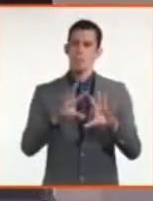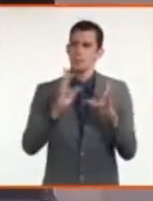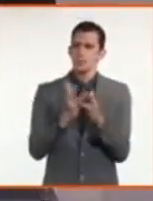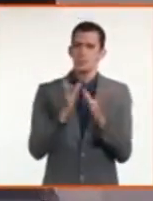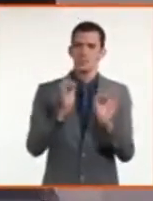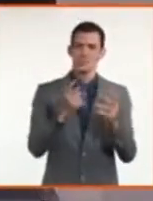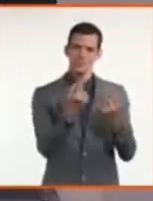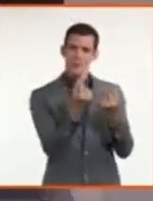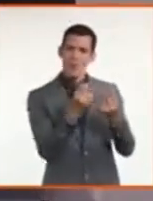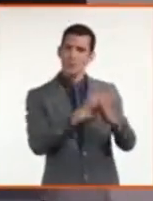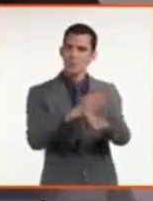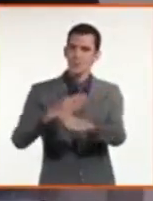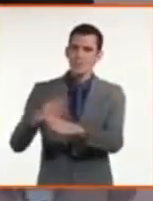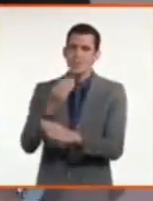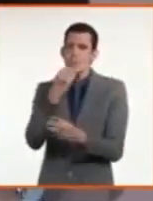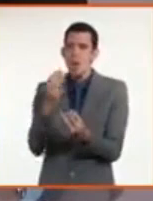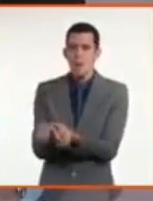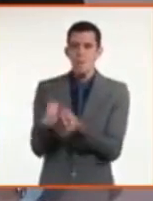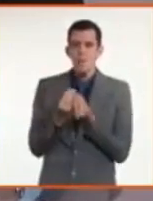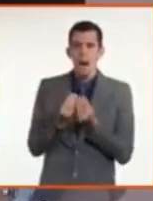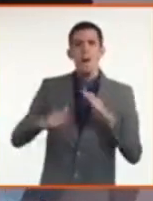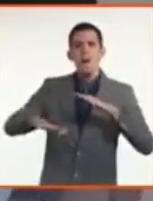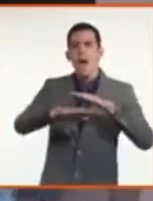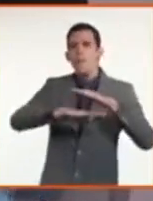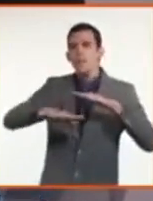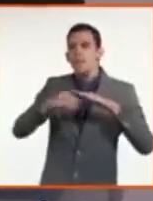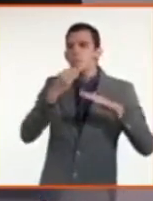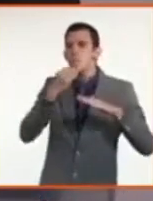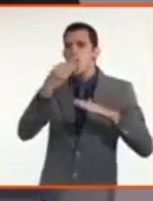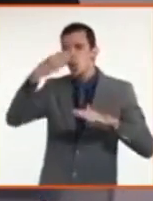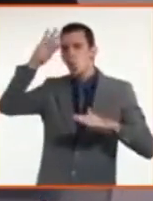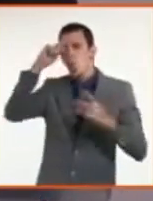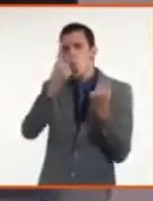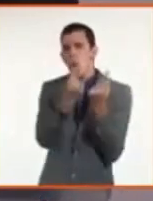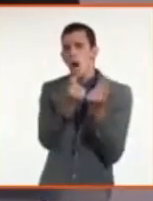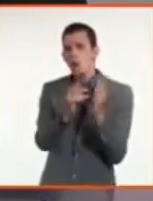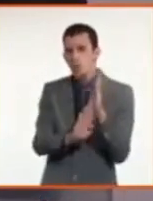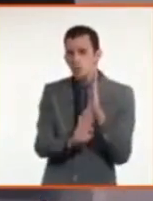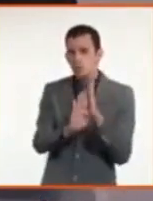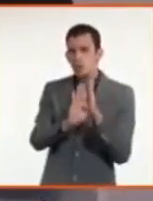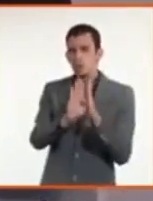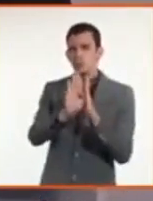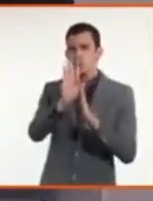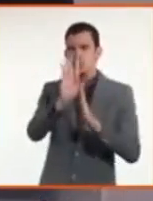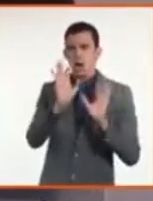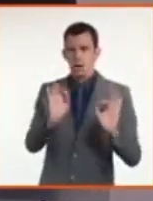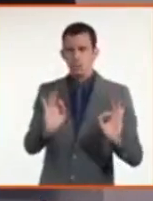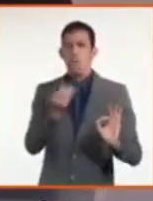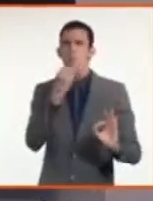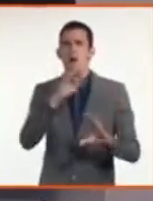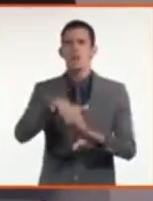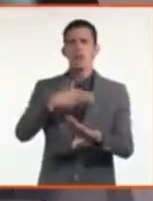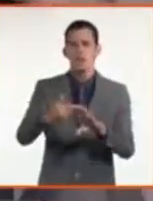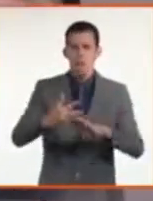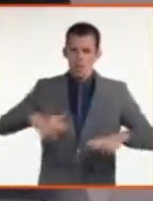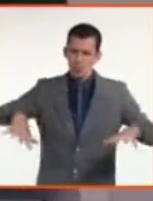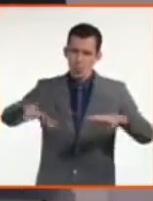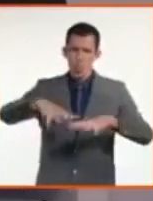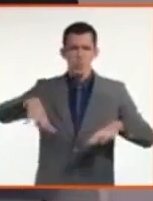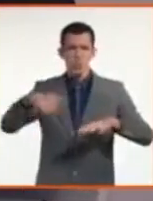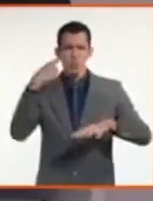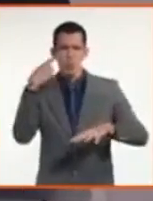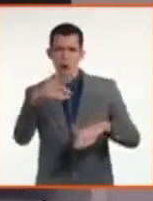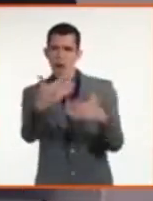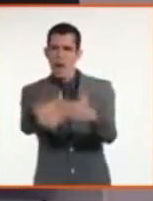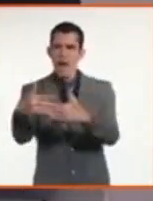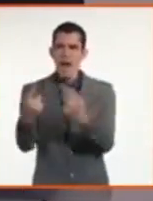mercados mayoristas y minoristas tenemos muchas posibilidades de avanzar en ese sentido y son las políticas que hemos estado probando y todos van a